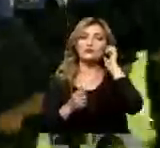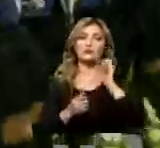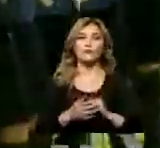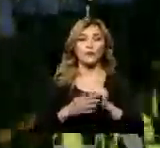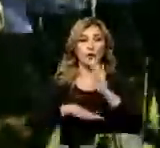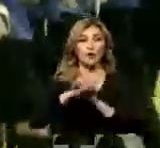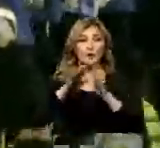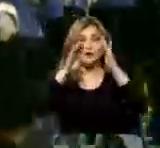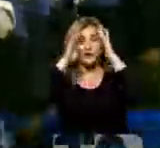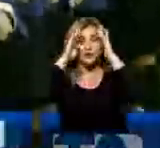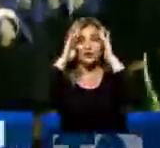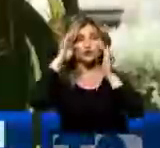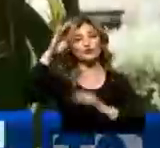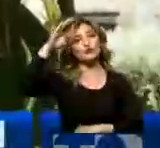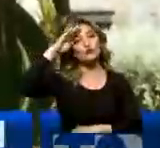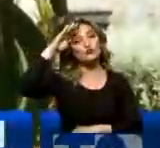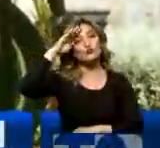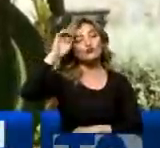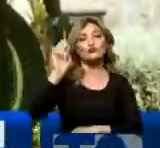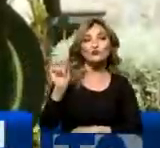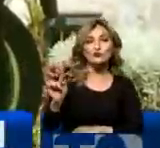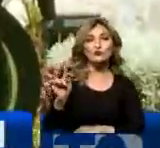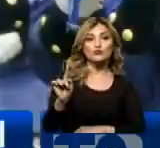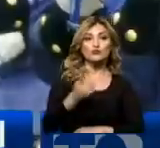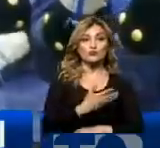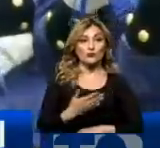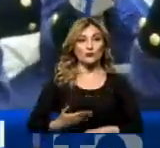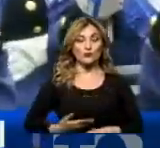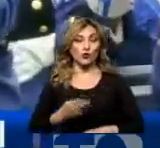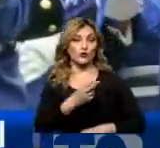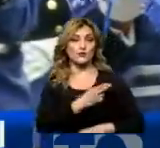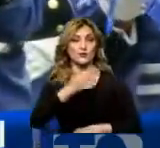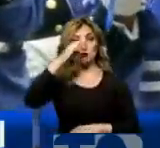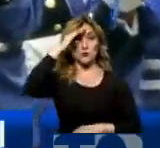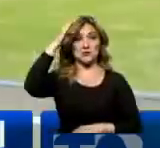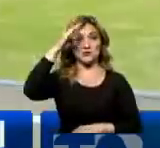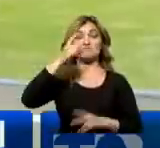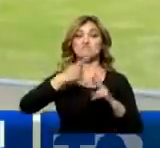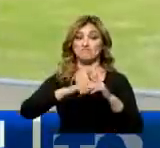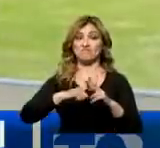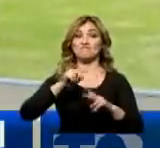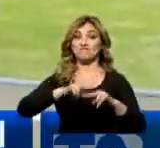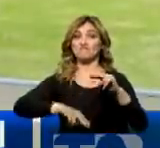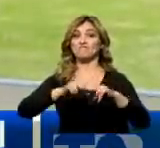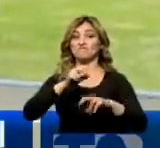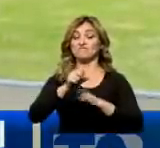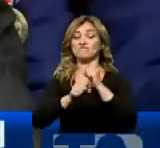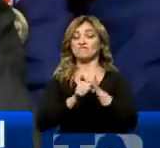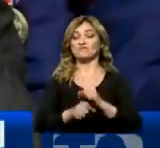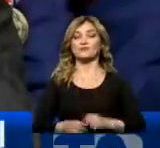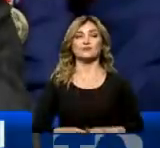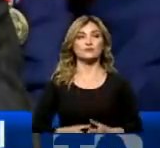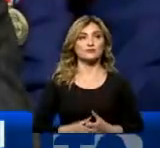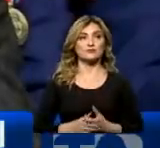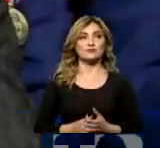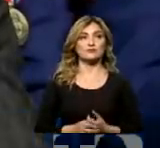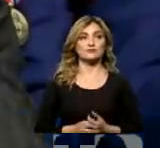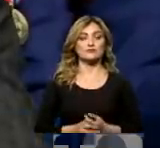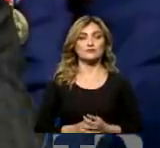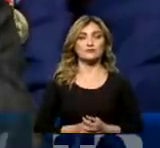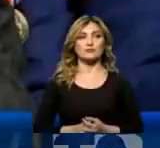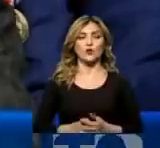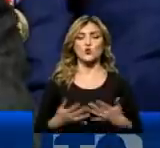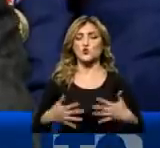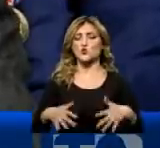mayor atención a la policía, el presidente anunció también que la universidad policial será un hecho en este año. Corresponde a una